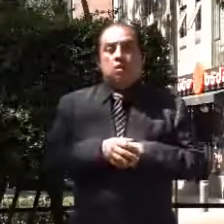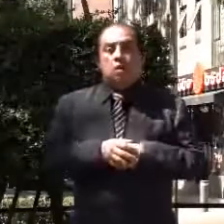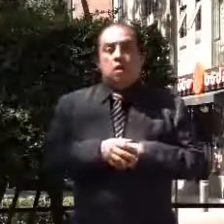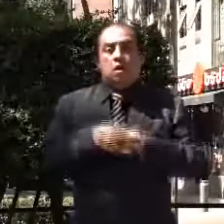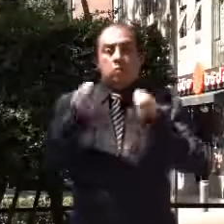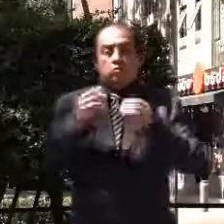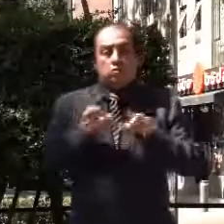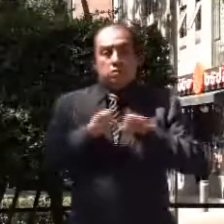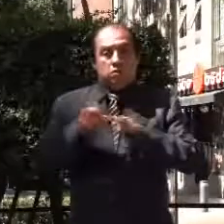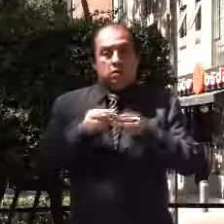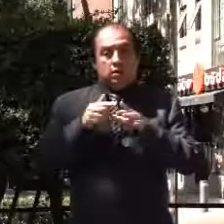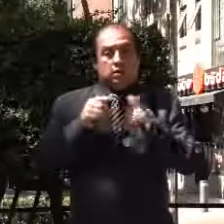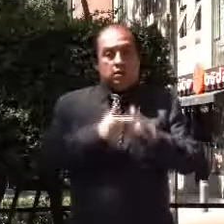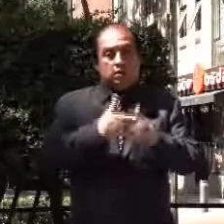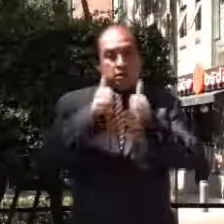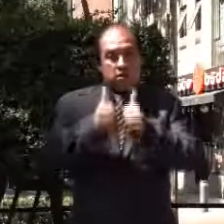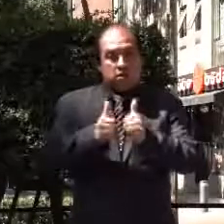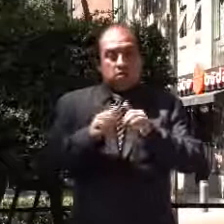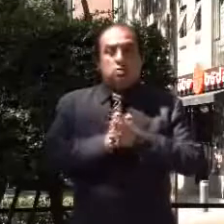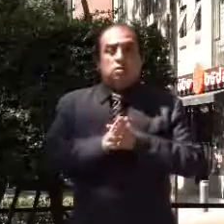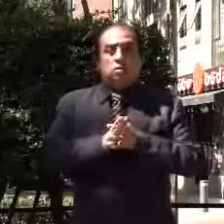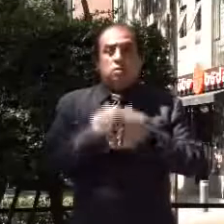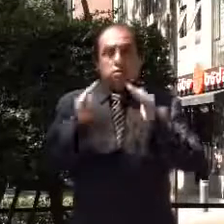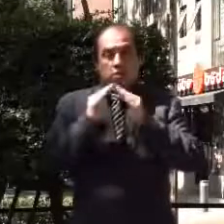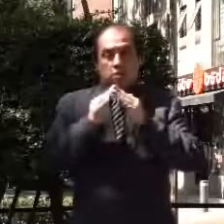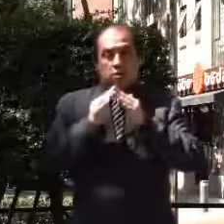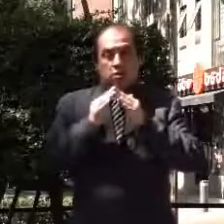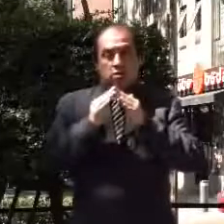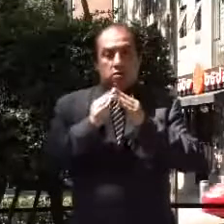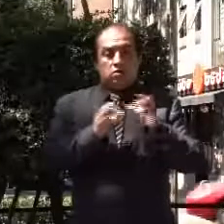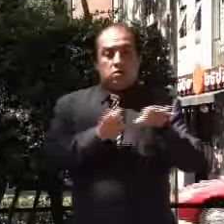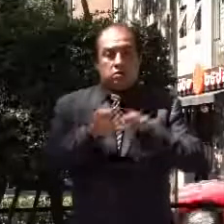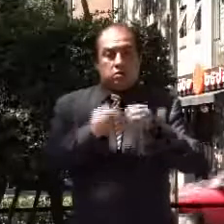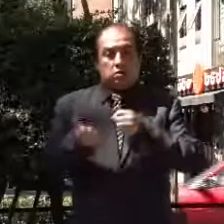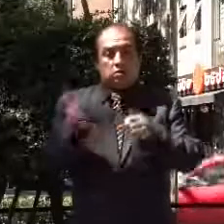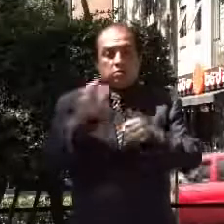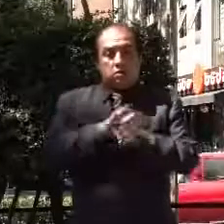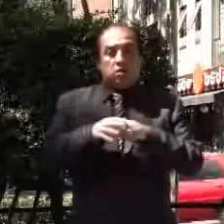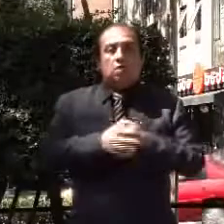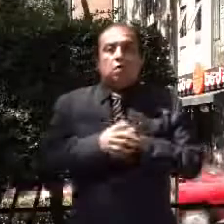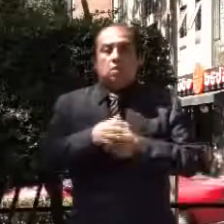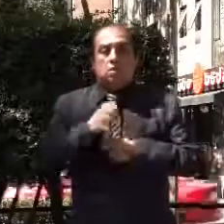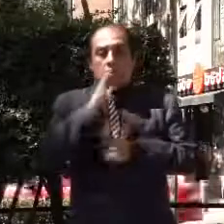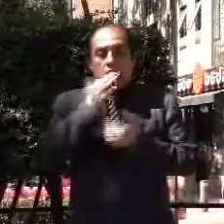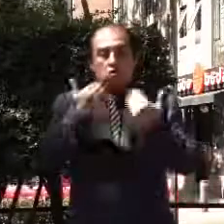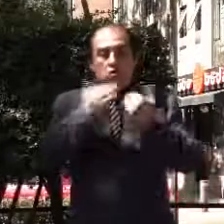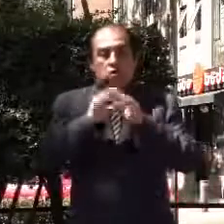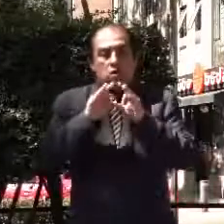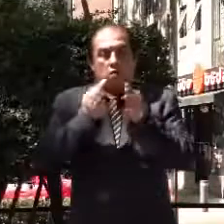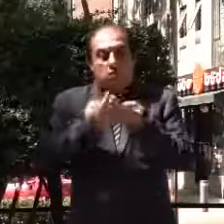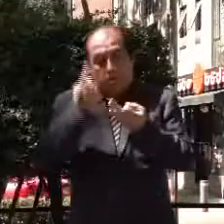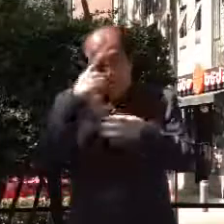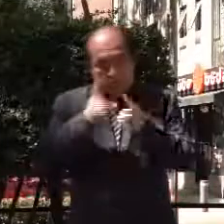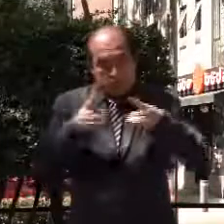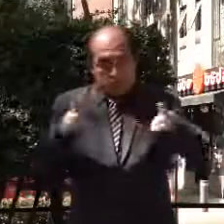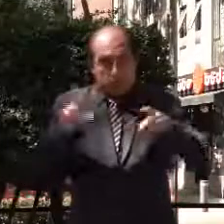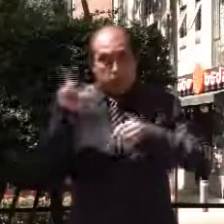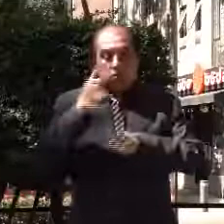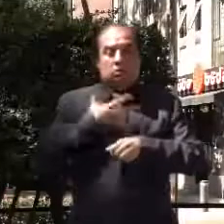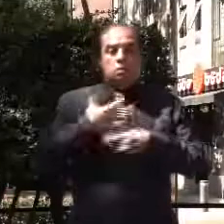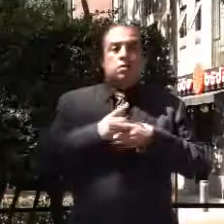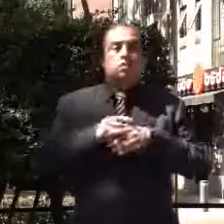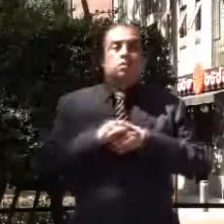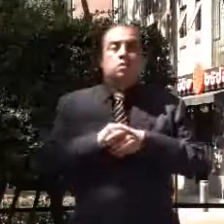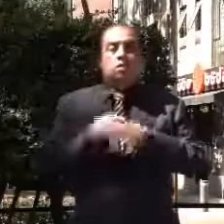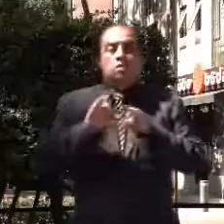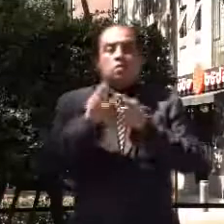particularmente trabajadores administrativos. Entonces, pues no hay las condiciones para desarrollarlo, y en el momento que haya las condiciones, pues por supuesto